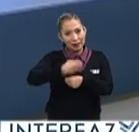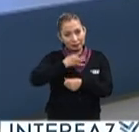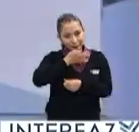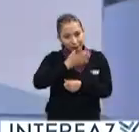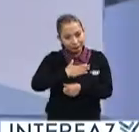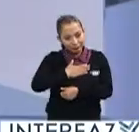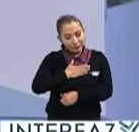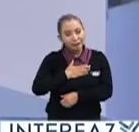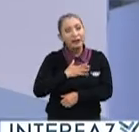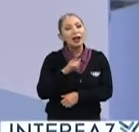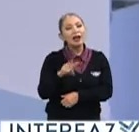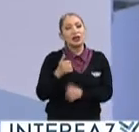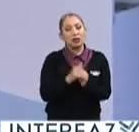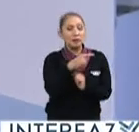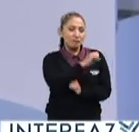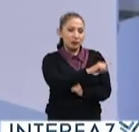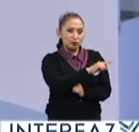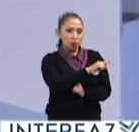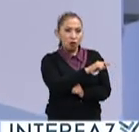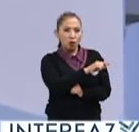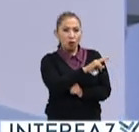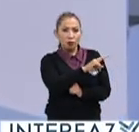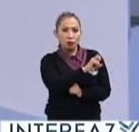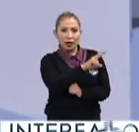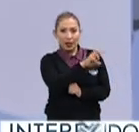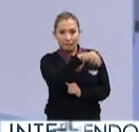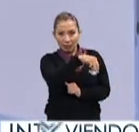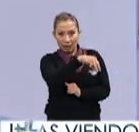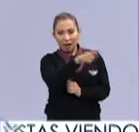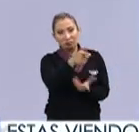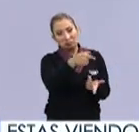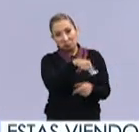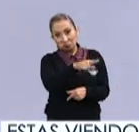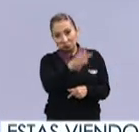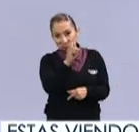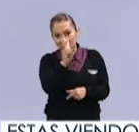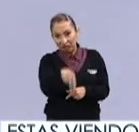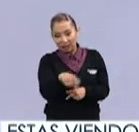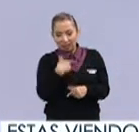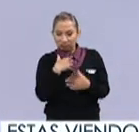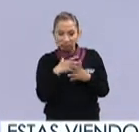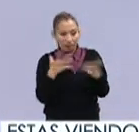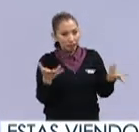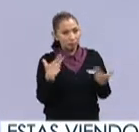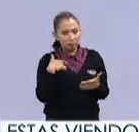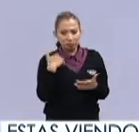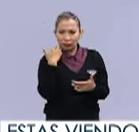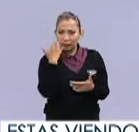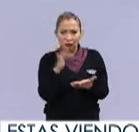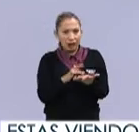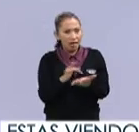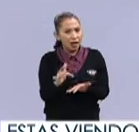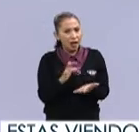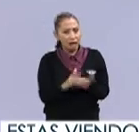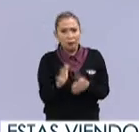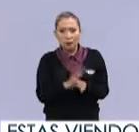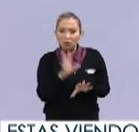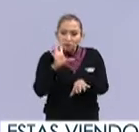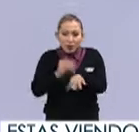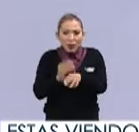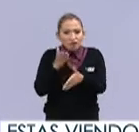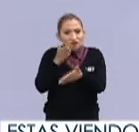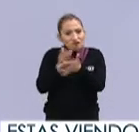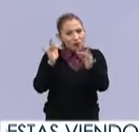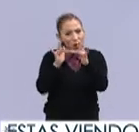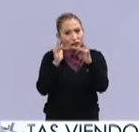invitación. De parte de la UVM, pues de veras queremos darles las gracias por permitirnos